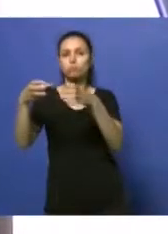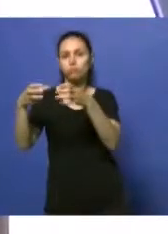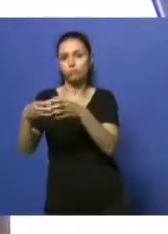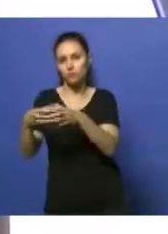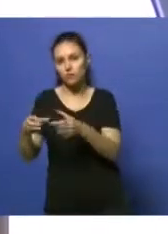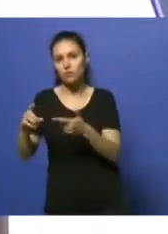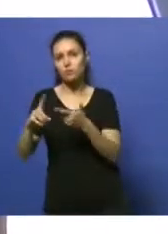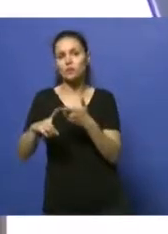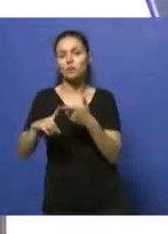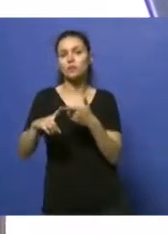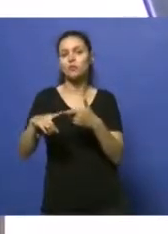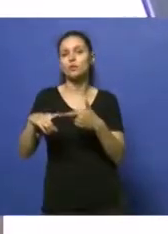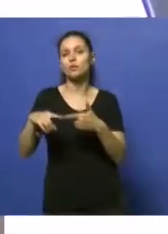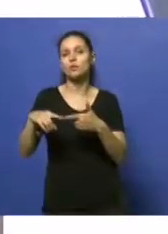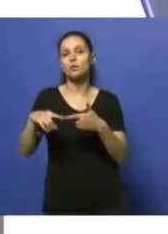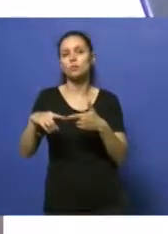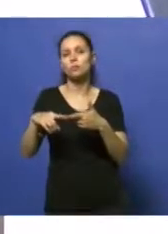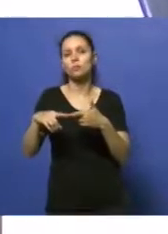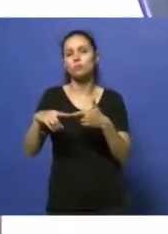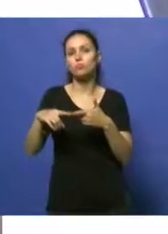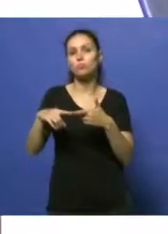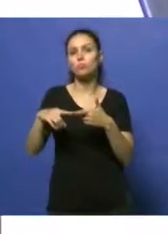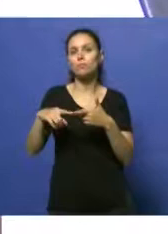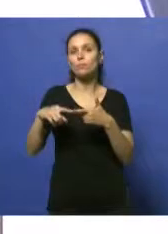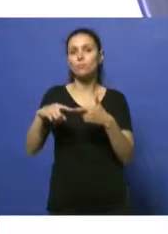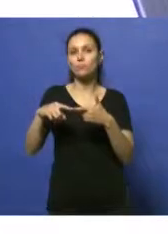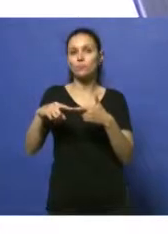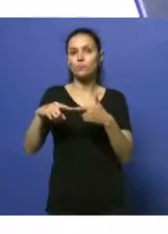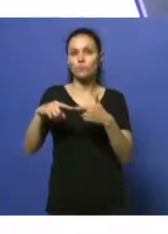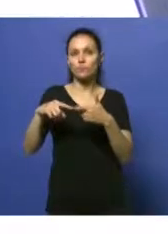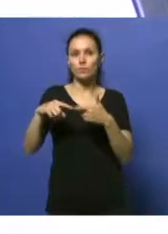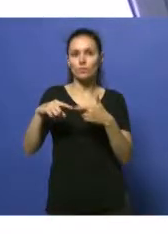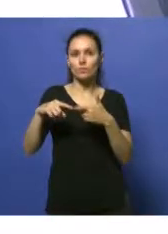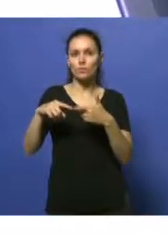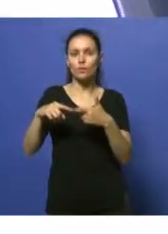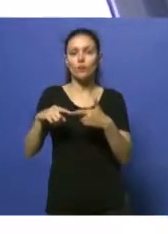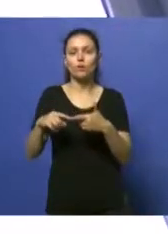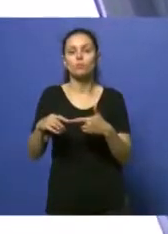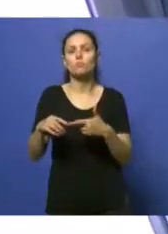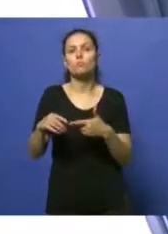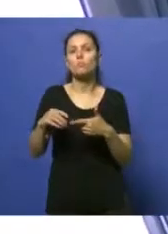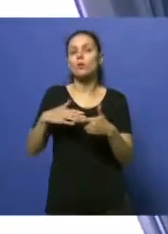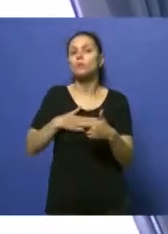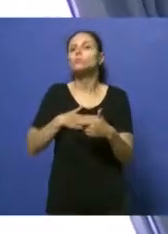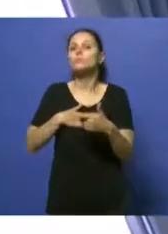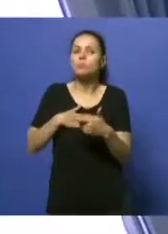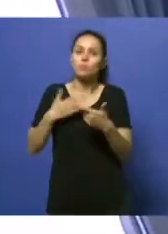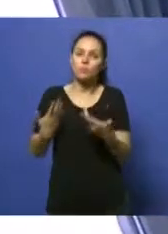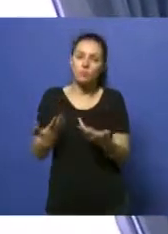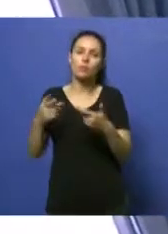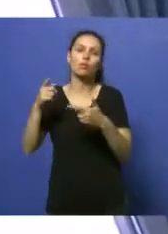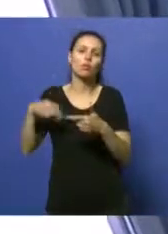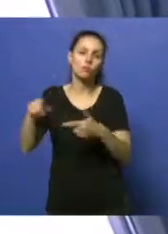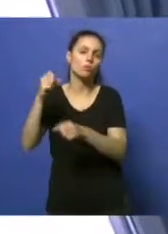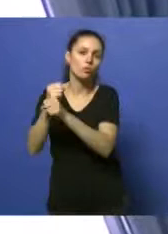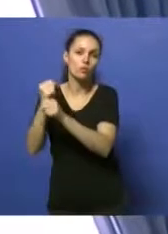utilización del alto flujo, por ejemplo, como método para colaborar en todo lo que son los procesos respiratorios agudos, ha contenido y ha trabajado